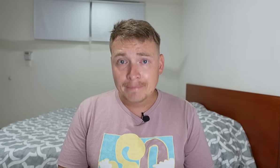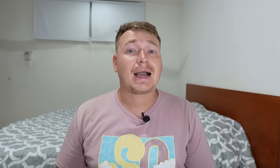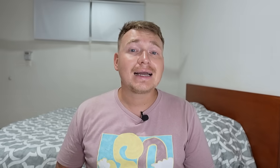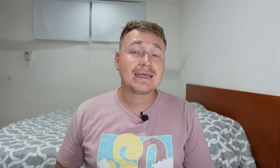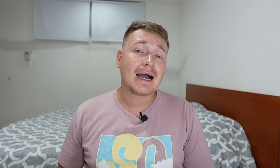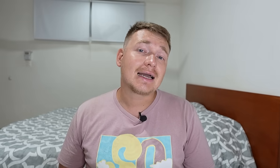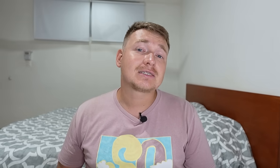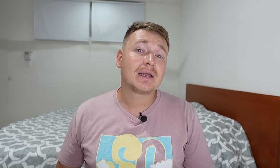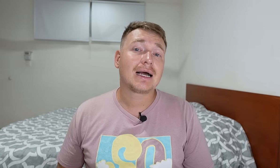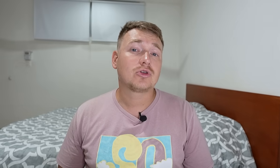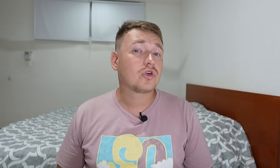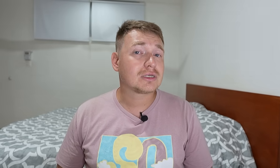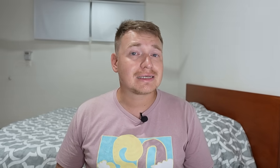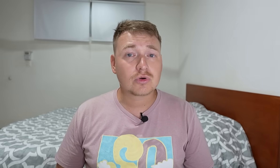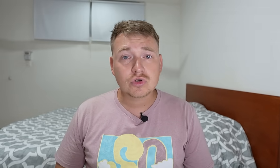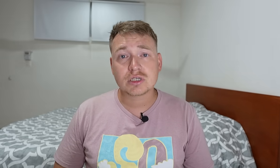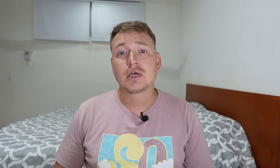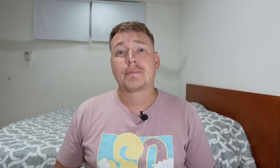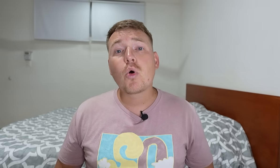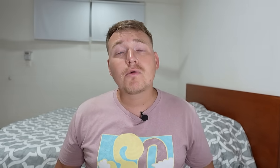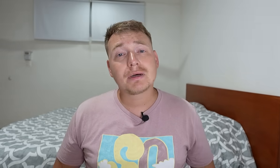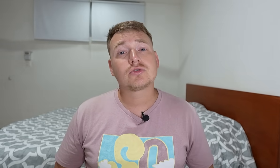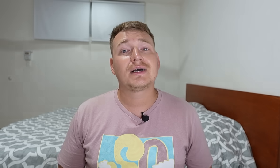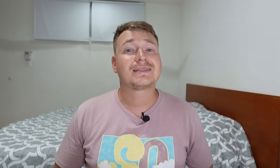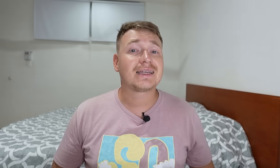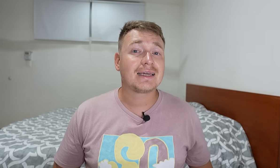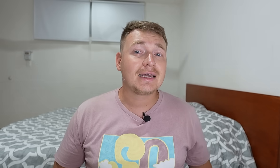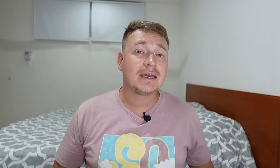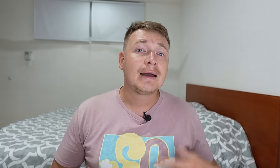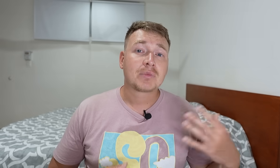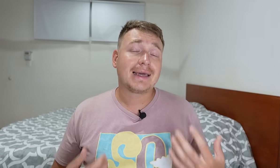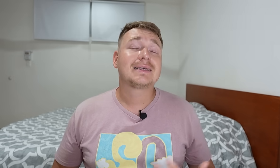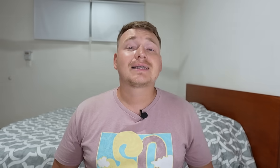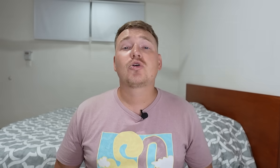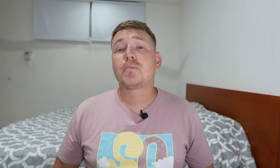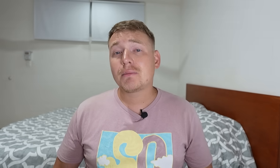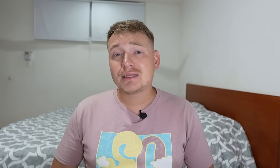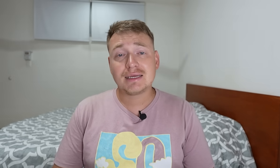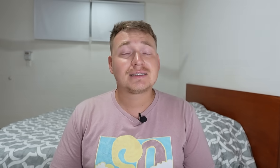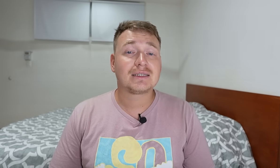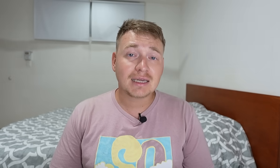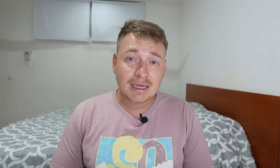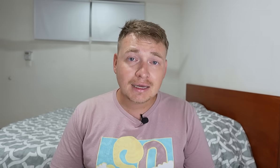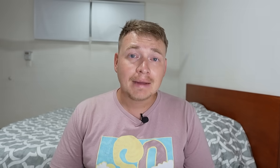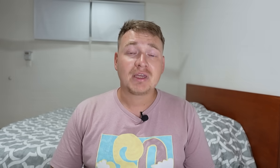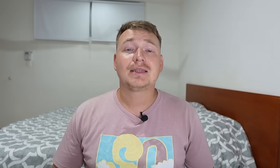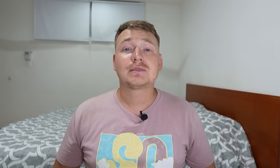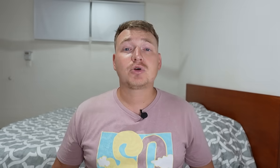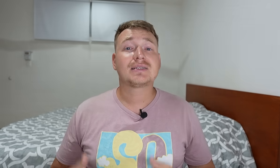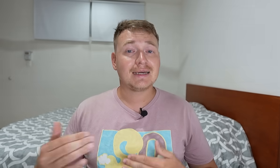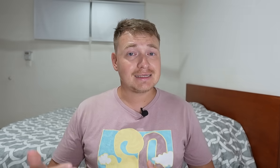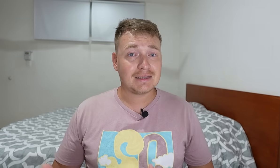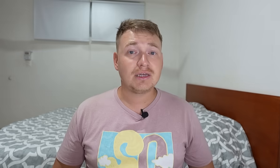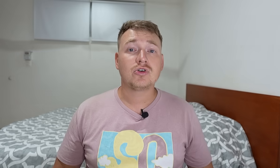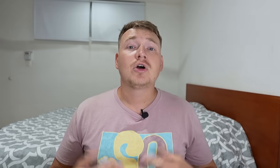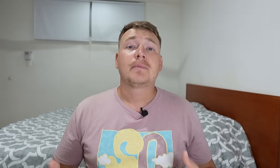Reaccionan. Katia ha explicado todas las cosas, cómo pasó esta tragedia, quién está culpable de esta tragedia, y